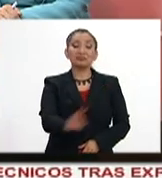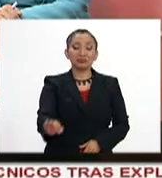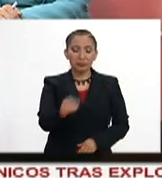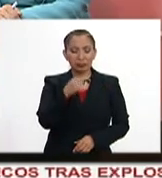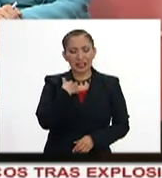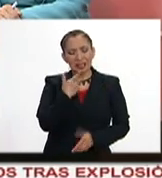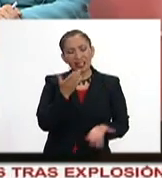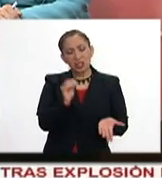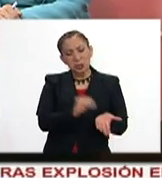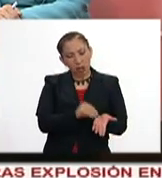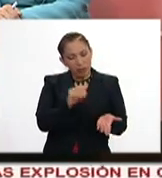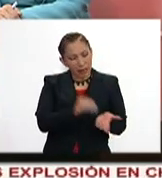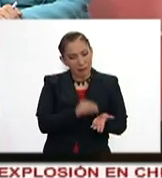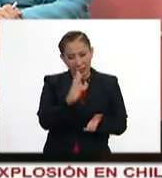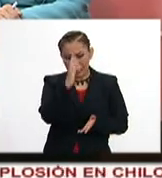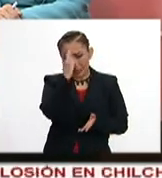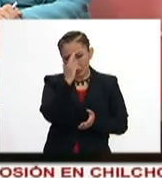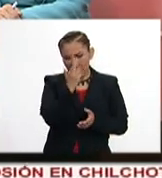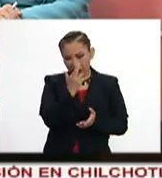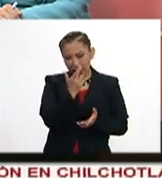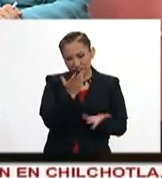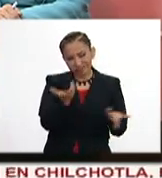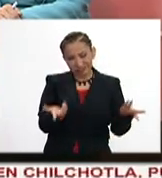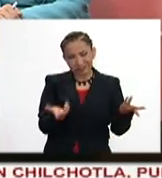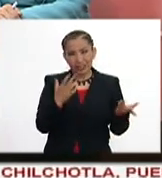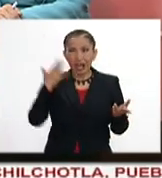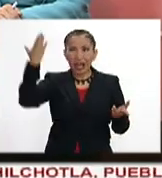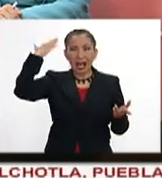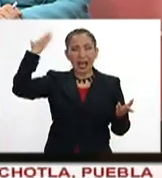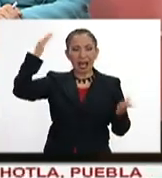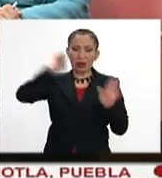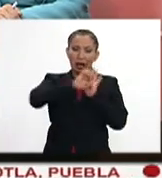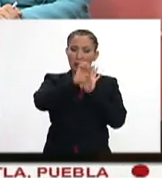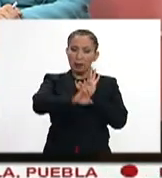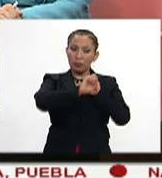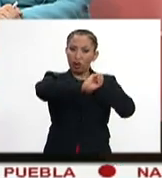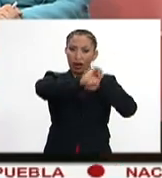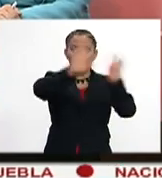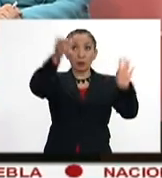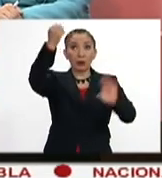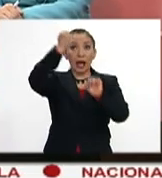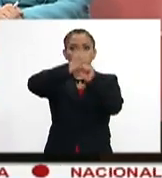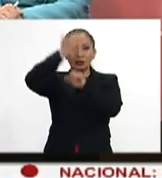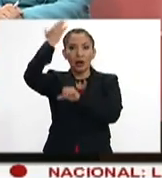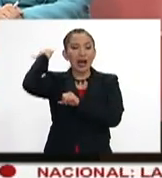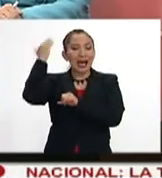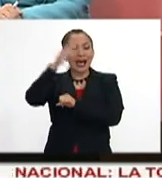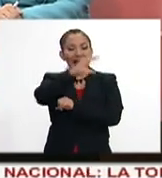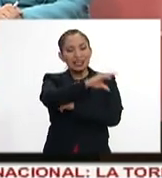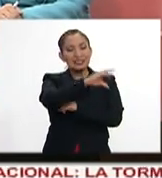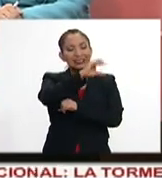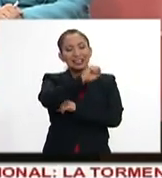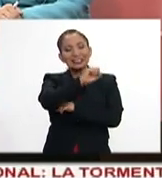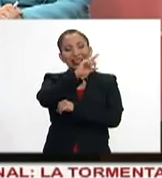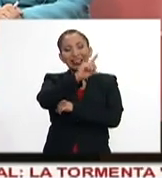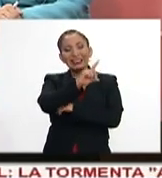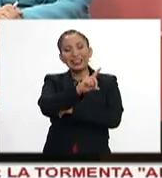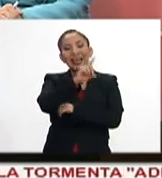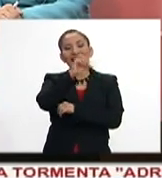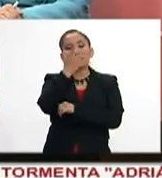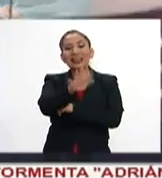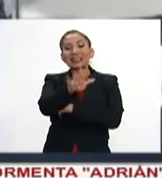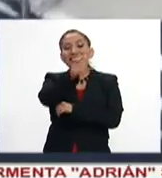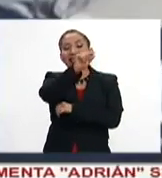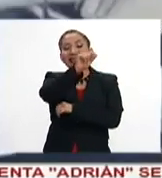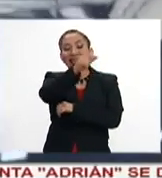Aún también tenemos que recordar que ya hubo un ejemplo muy notorio hace años, que es la SB 1070, que llegó a la